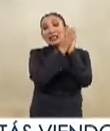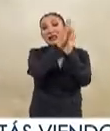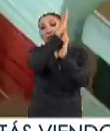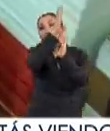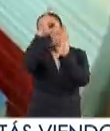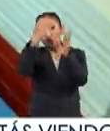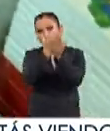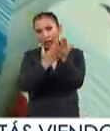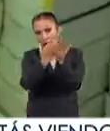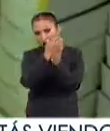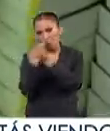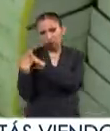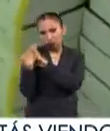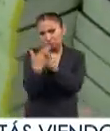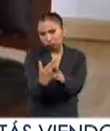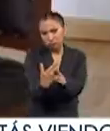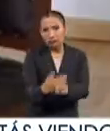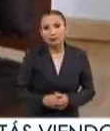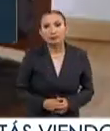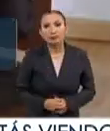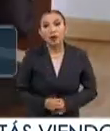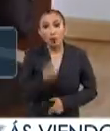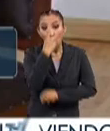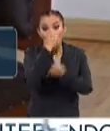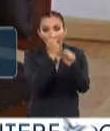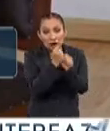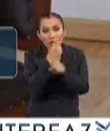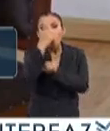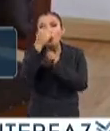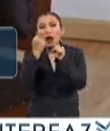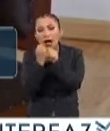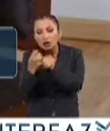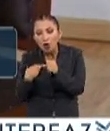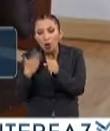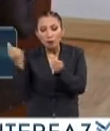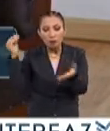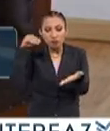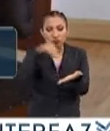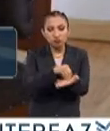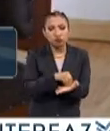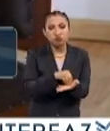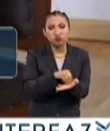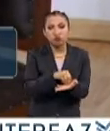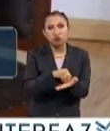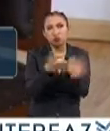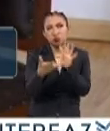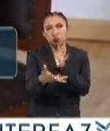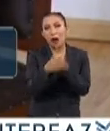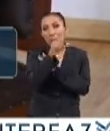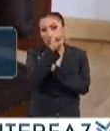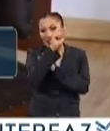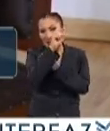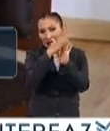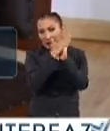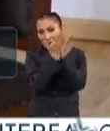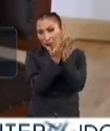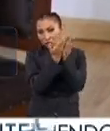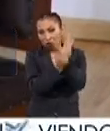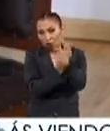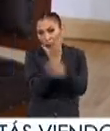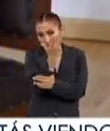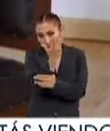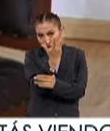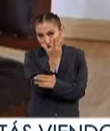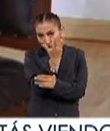de esta colección conmemorativa. Cada año se van a publicar alrededor de 20 títulos